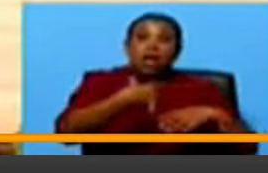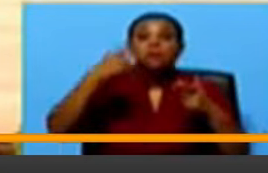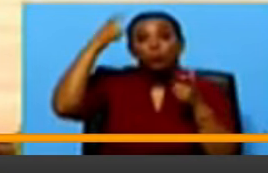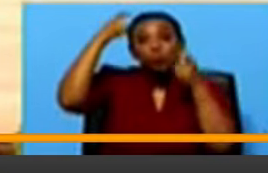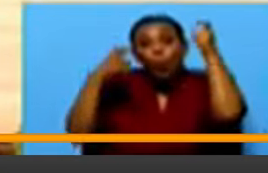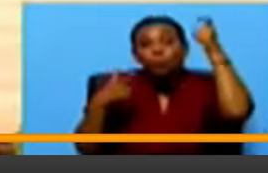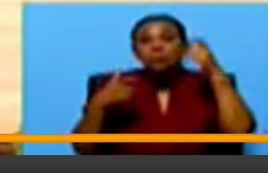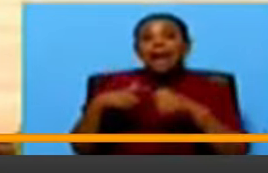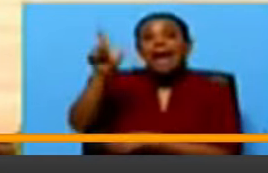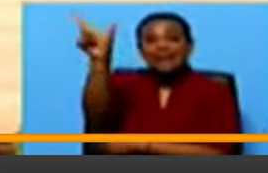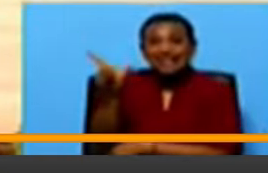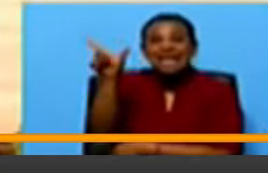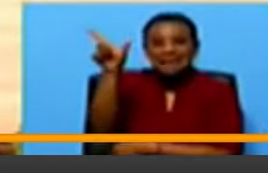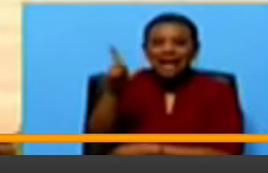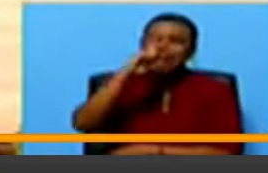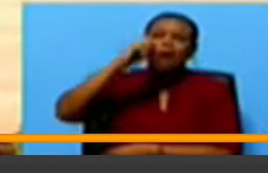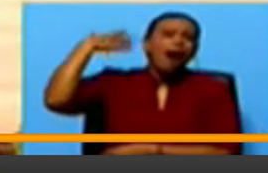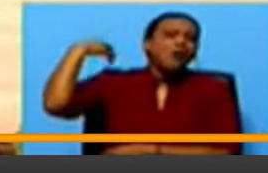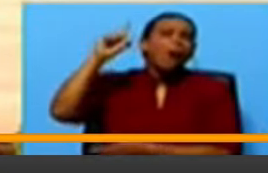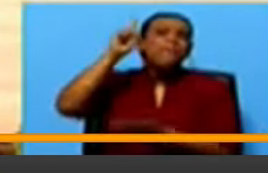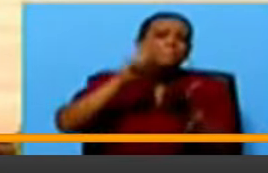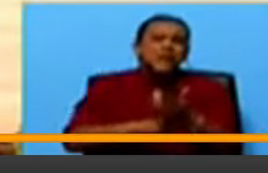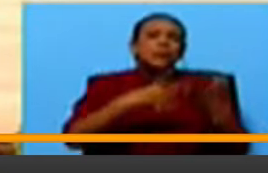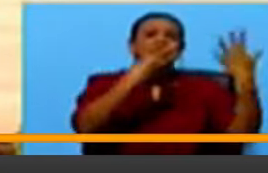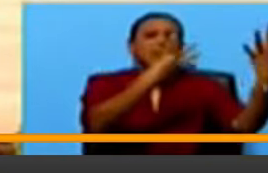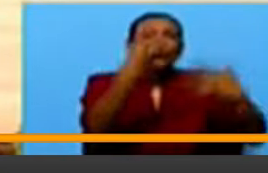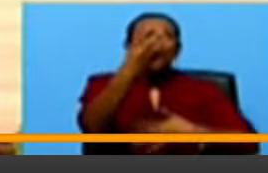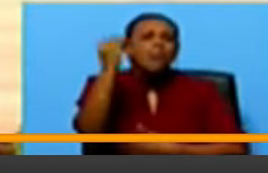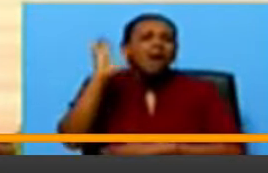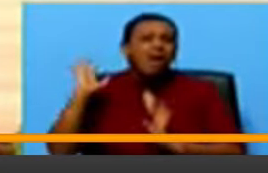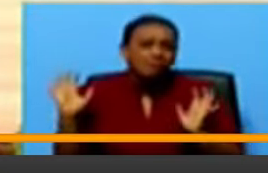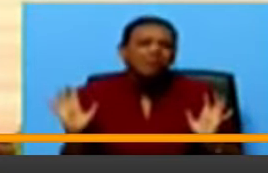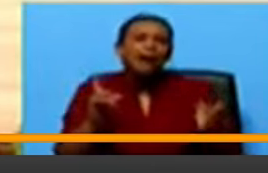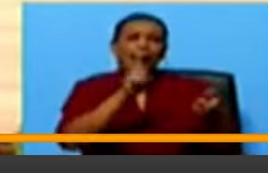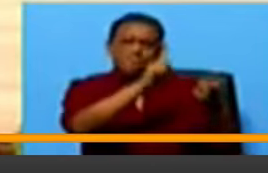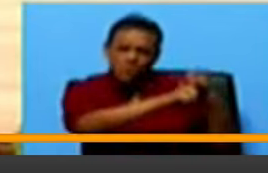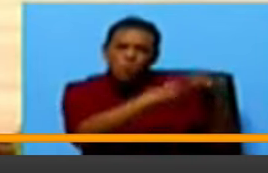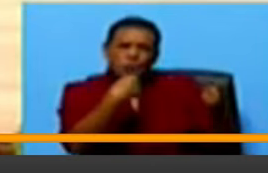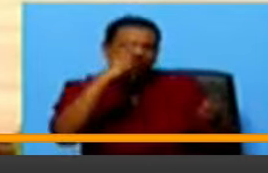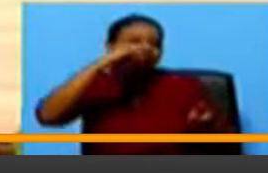movimiento bolivariano en esos años 90, Cilita.